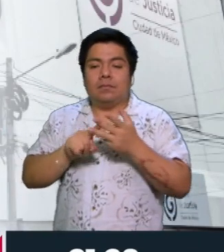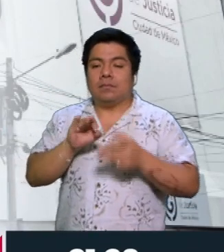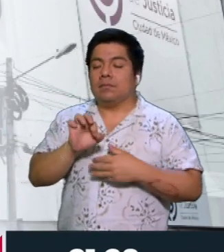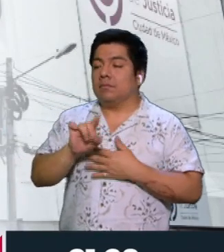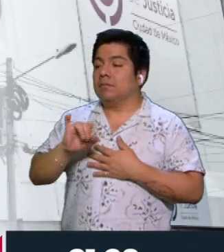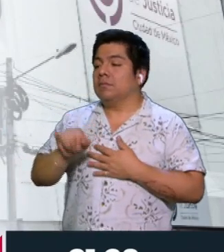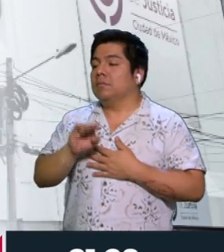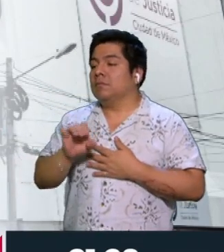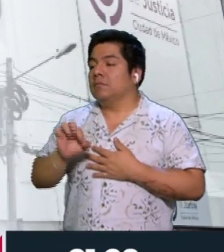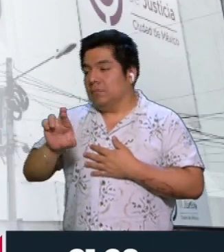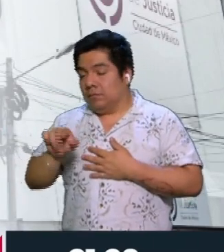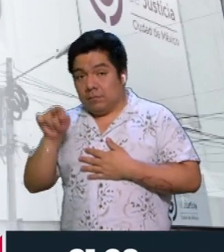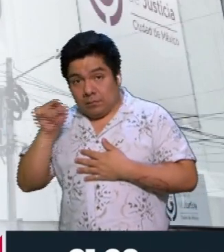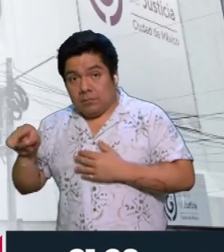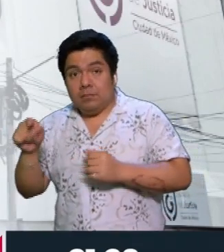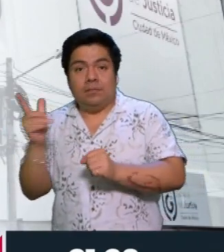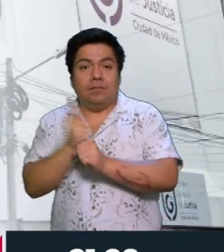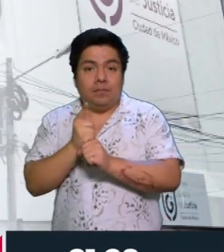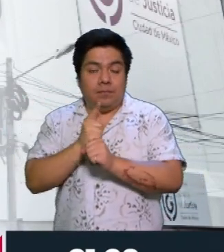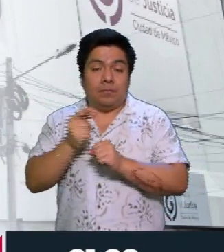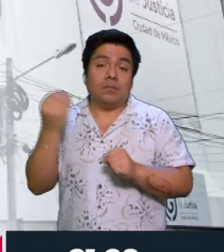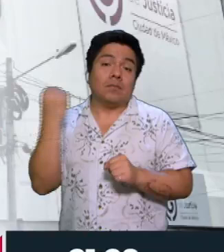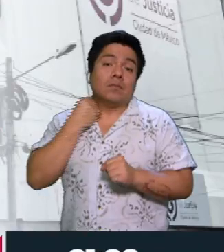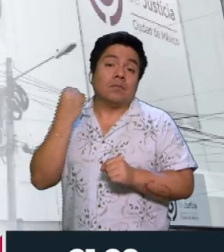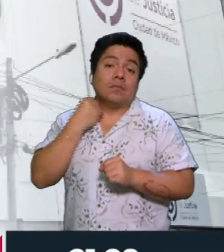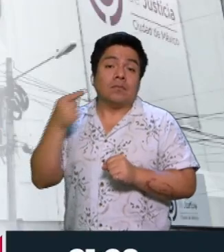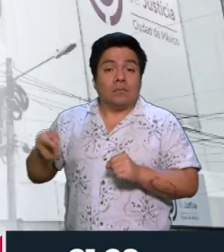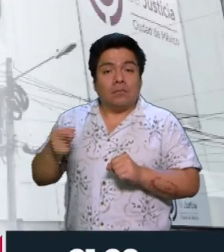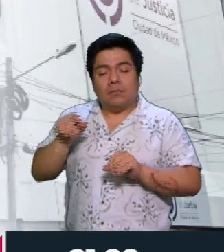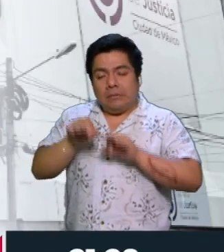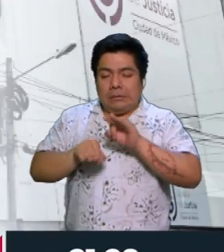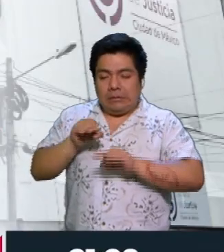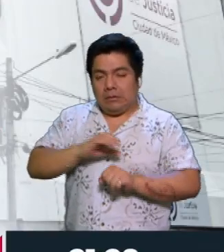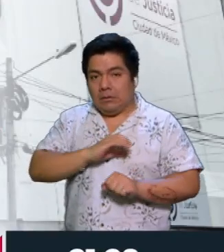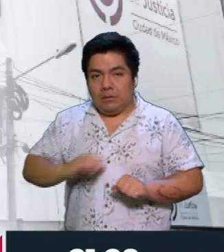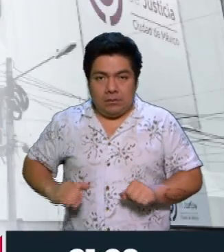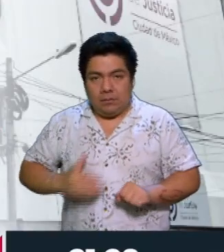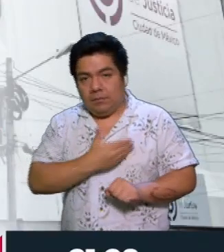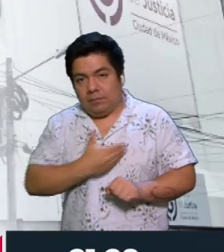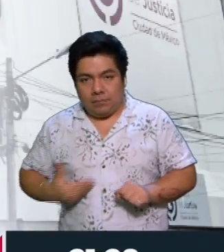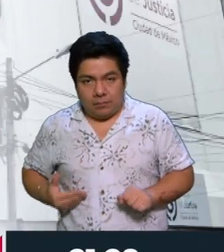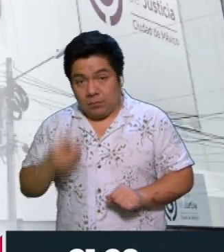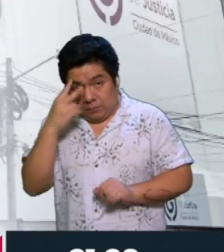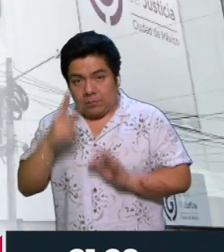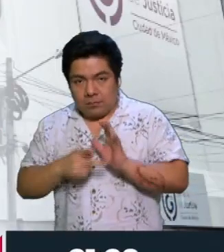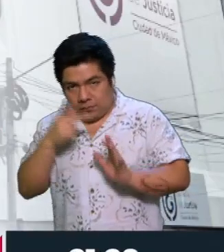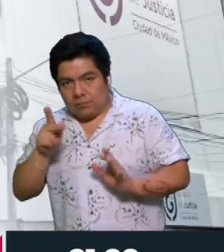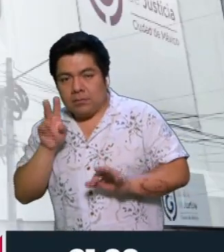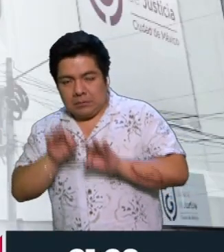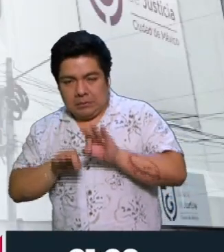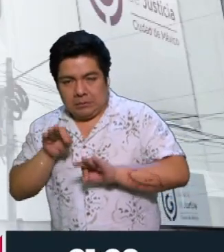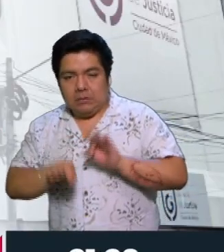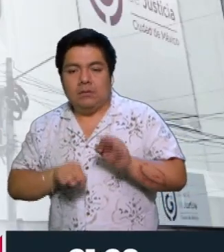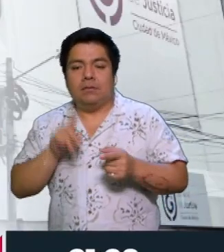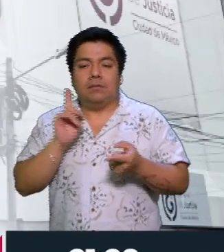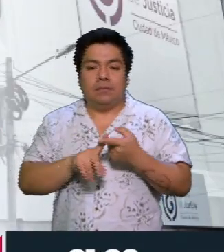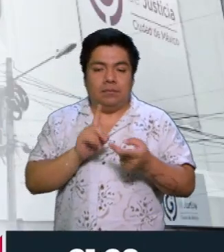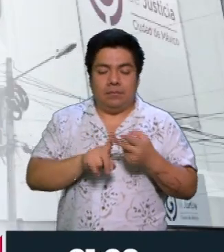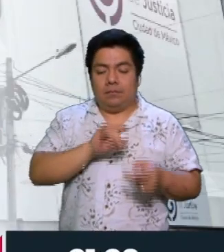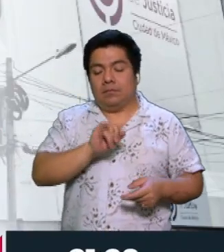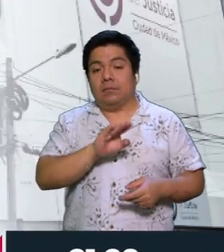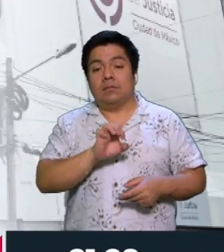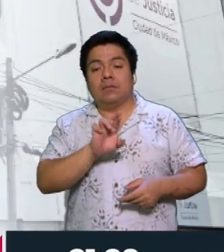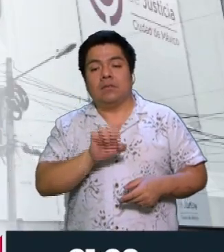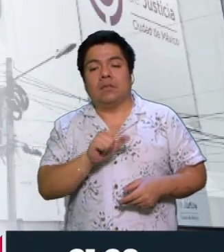Javier Rodríguez espejel él es licenciado en derecho y ha buscado ser candidato presidencial en dos ocasiones Además está José Alejandro